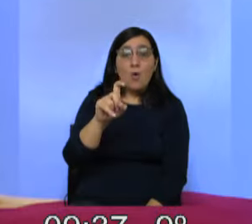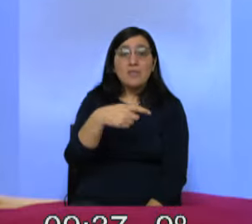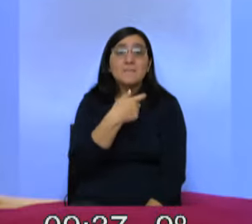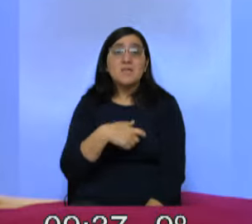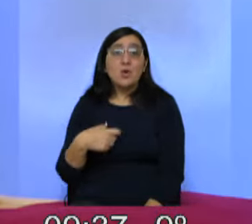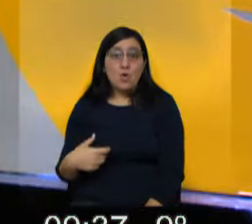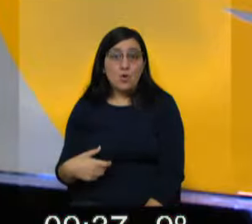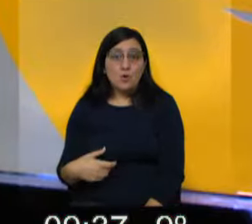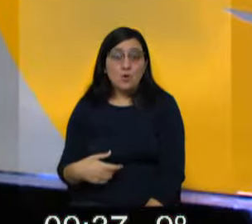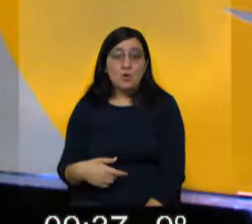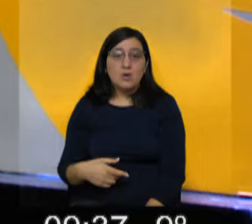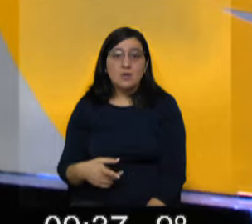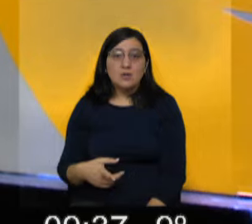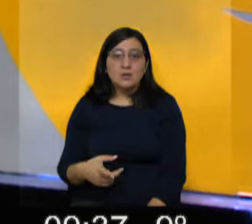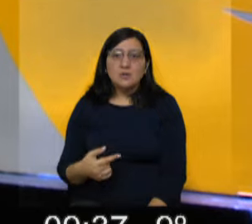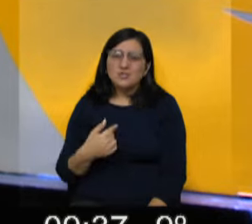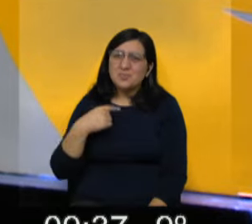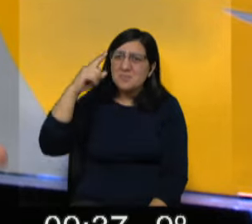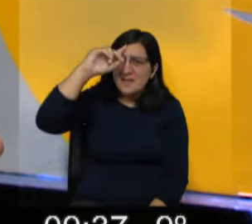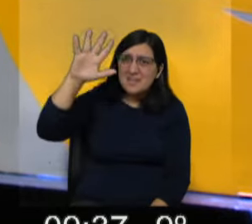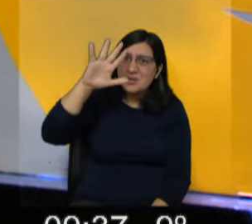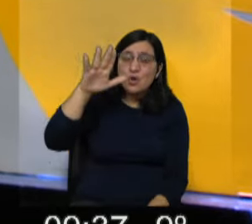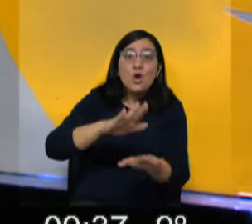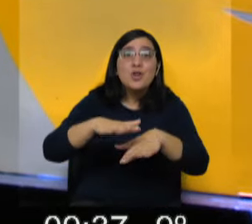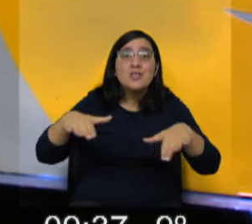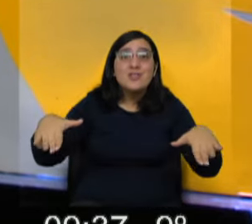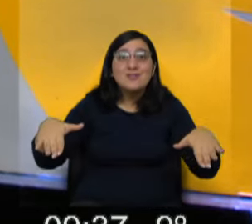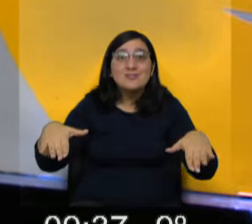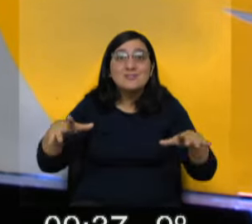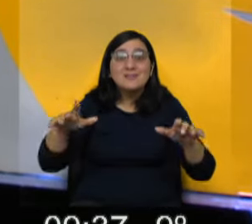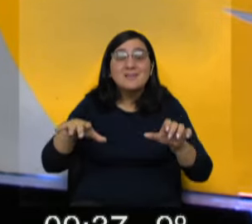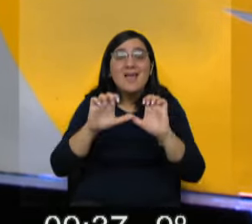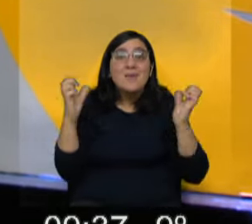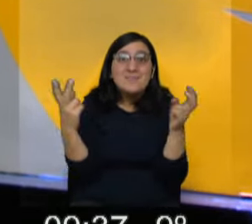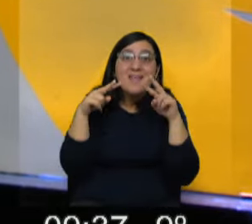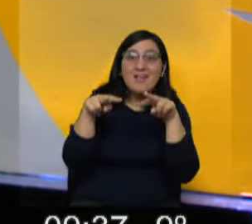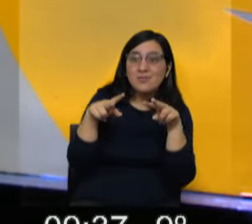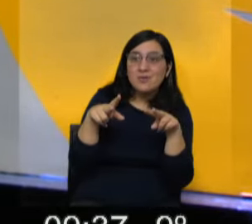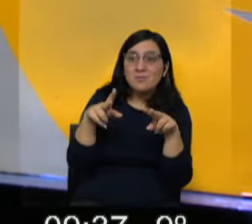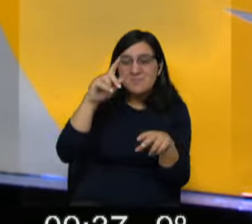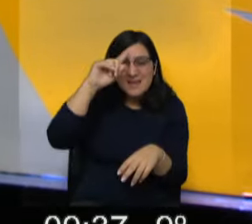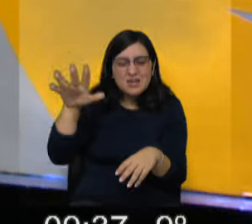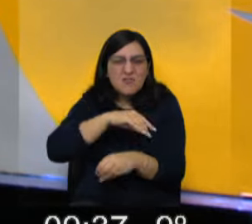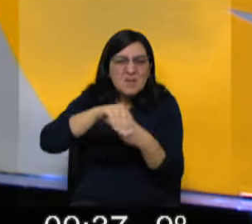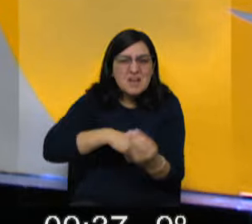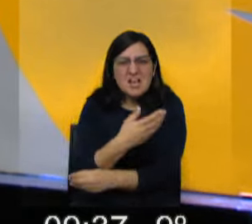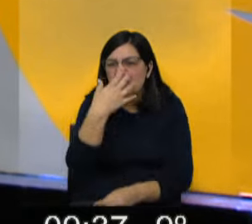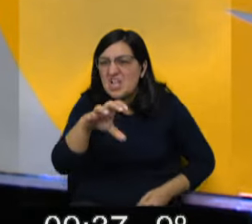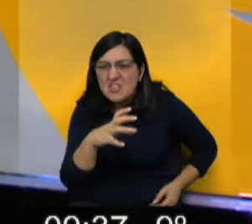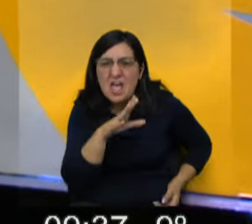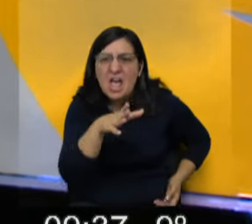dudas. Lo mismo entre toda esa... Que además yo me imagino niños en esa platea. Yo me imagino familia y